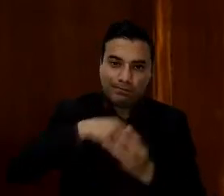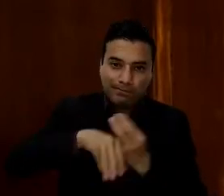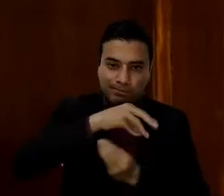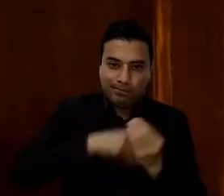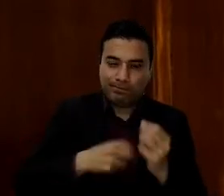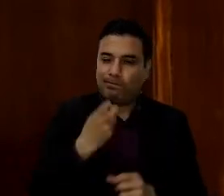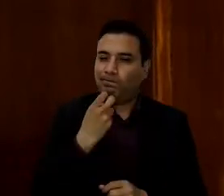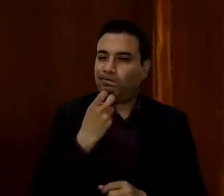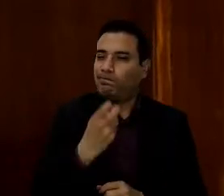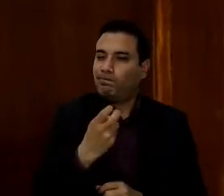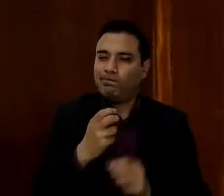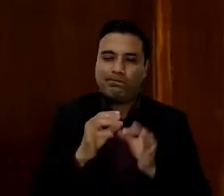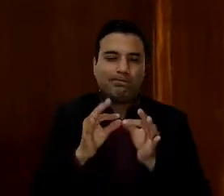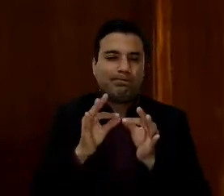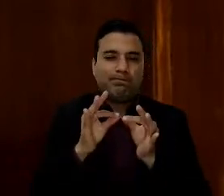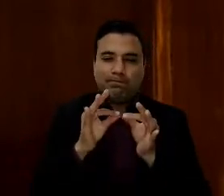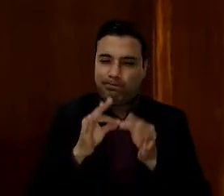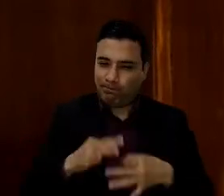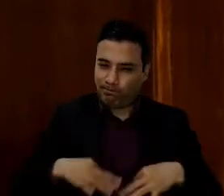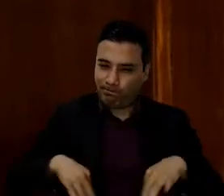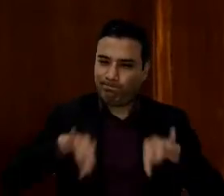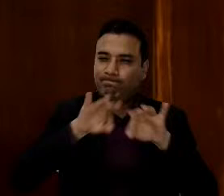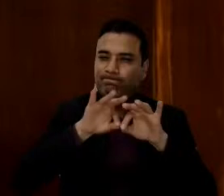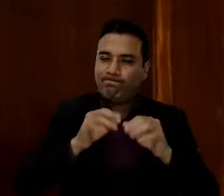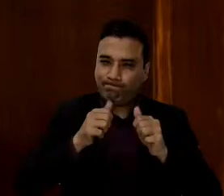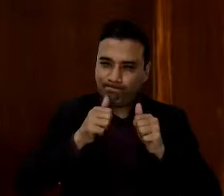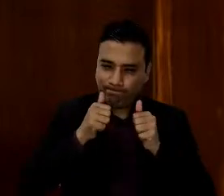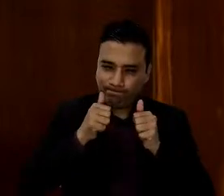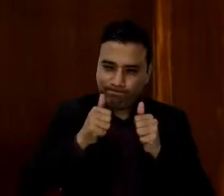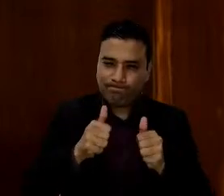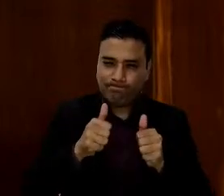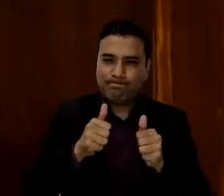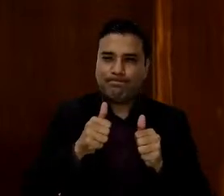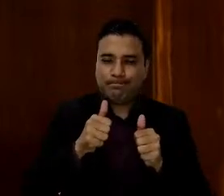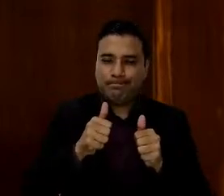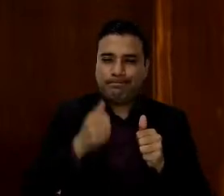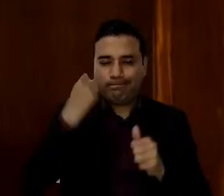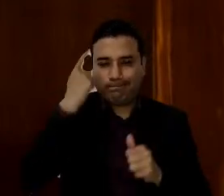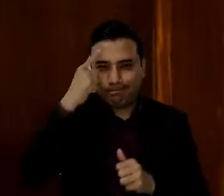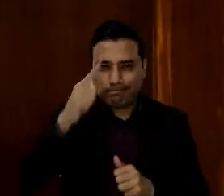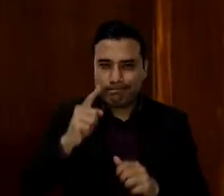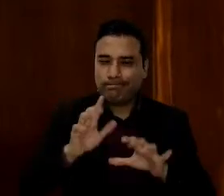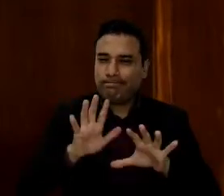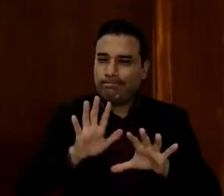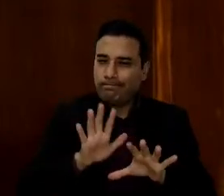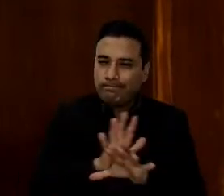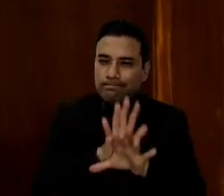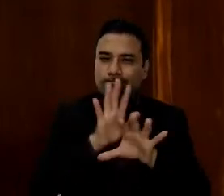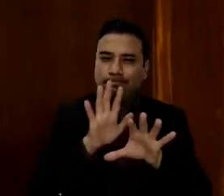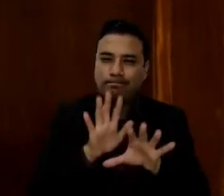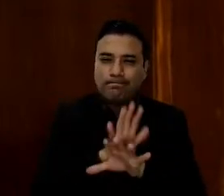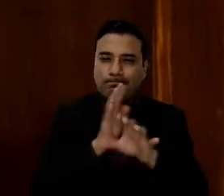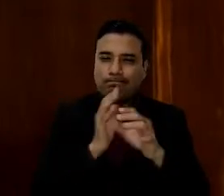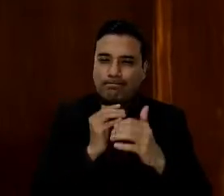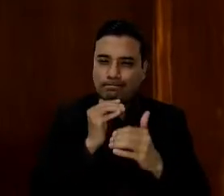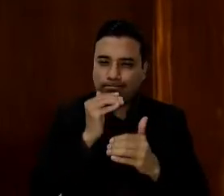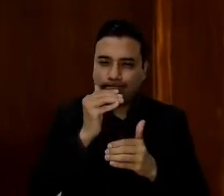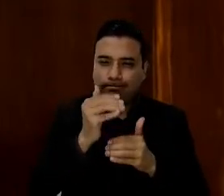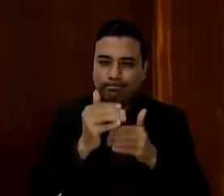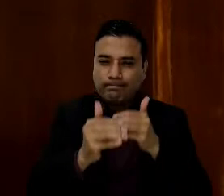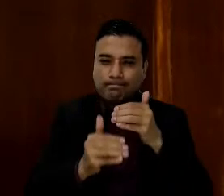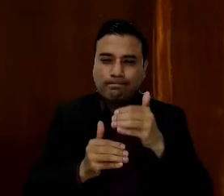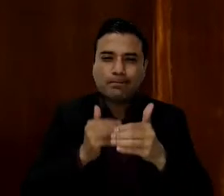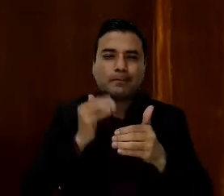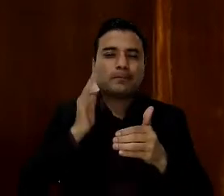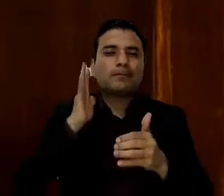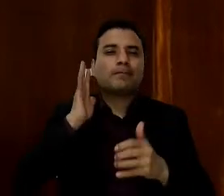los temas que reciben cada vez mayor atención para un cambio estratégico hacia un modelo